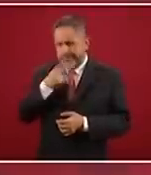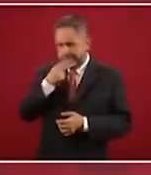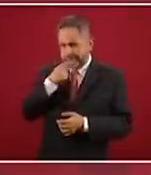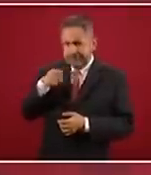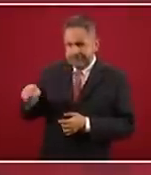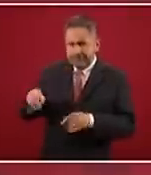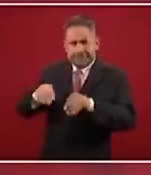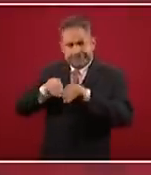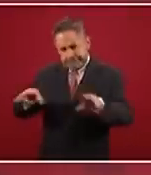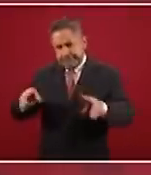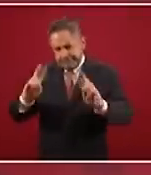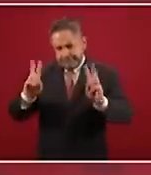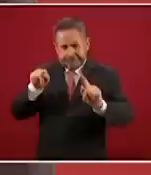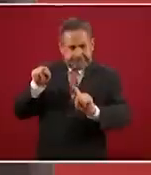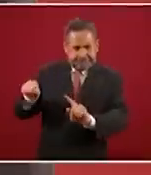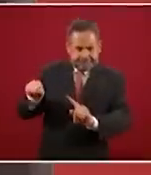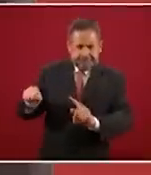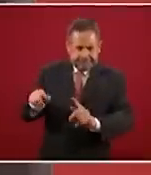tema.